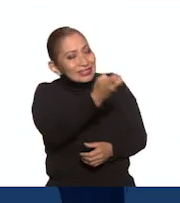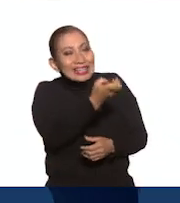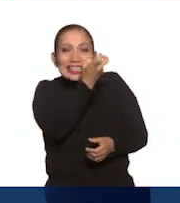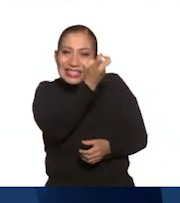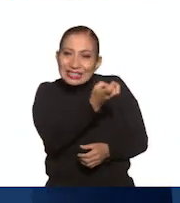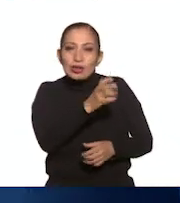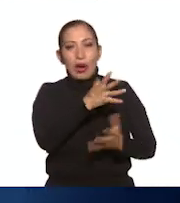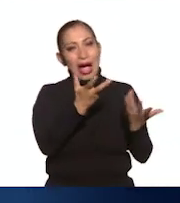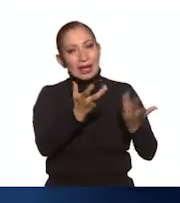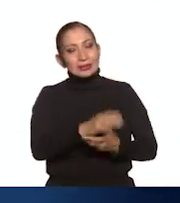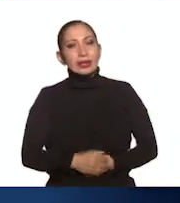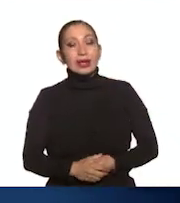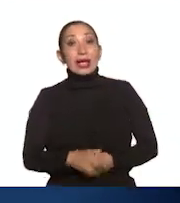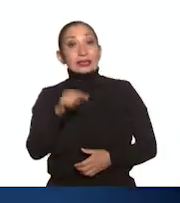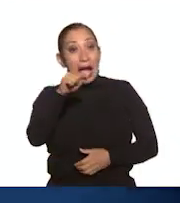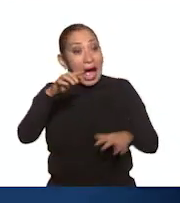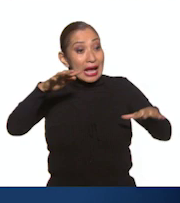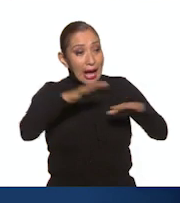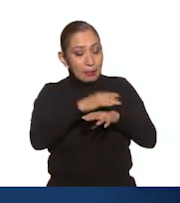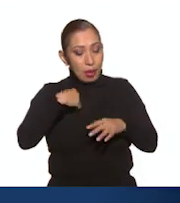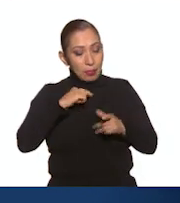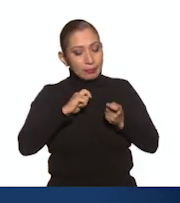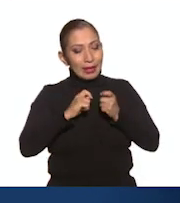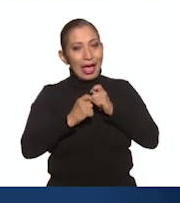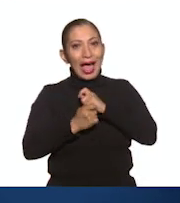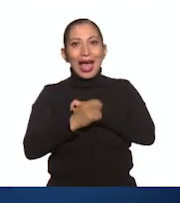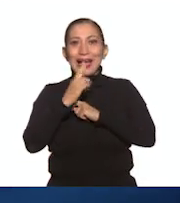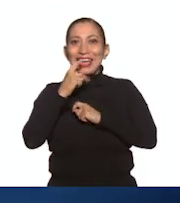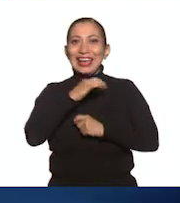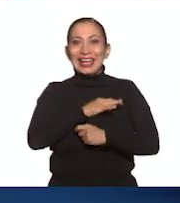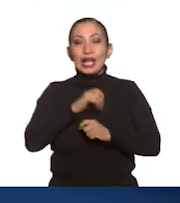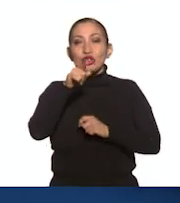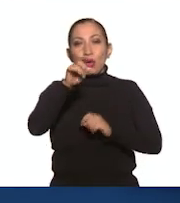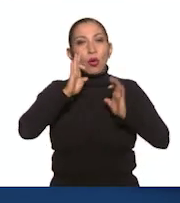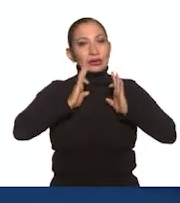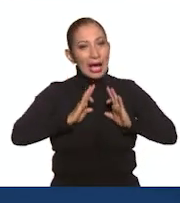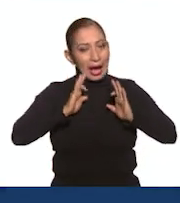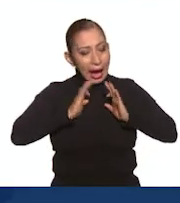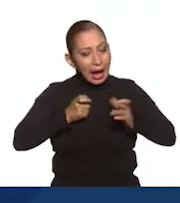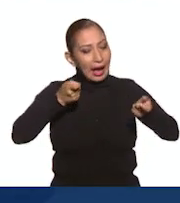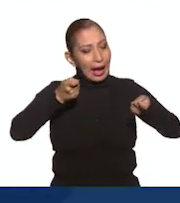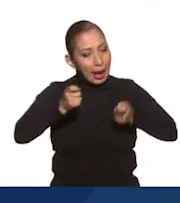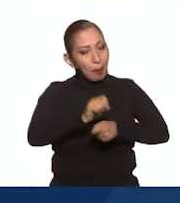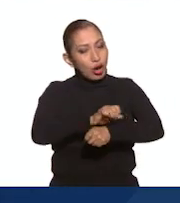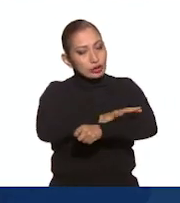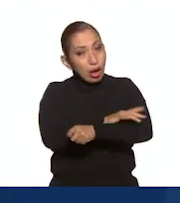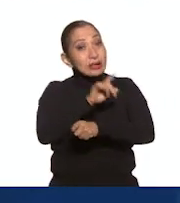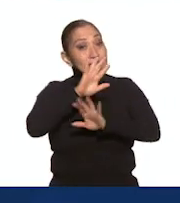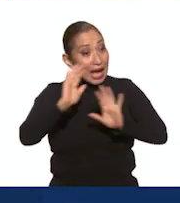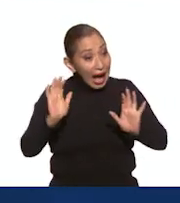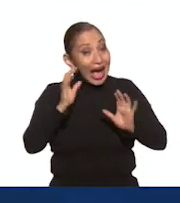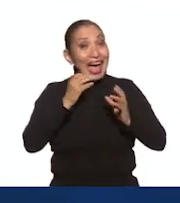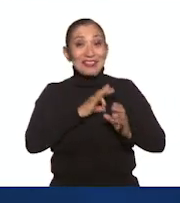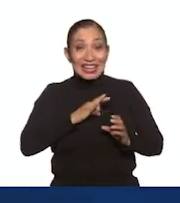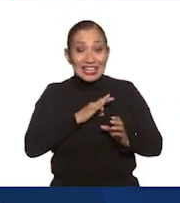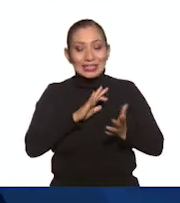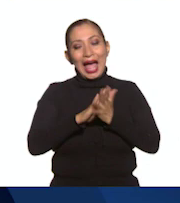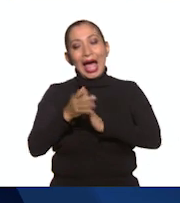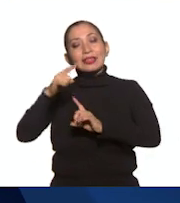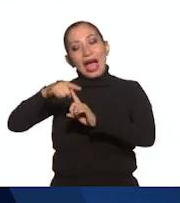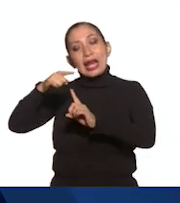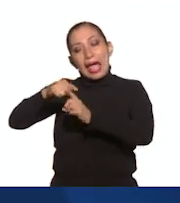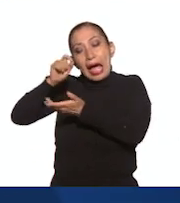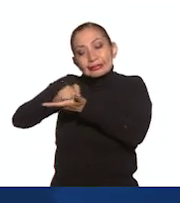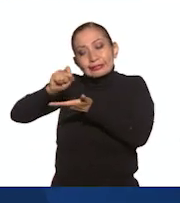está. Y ya que cambies de humor, que calmes tus emociones, te pones a hacer tus tareas atrasadas y